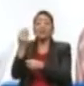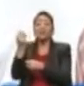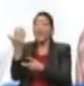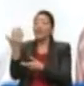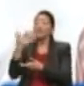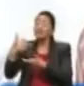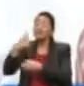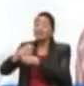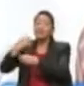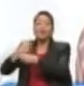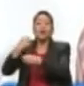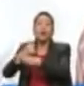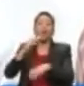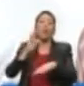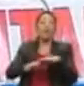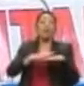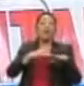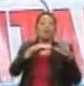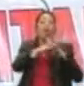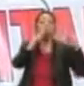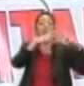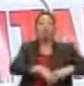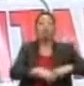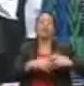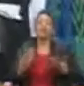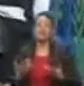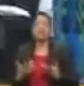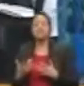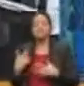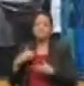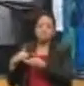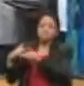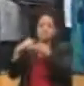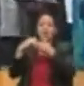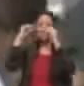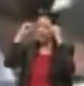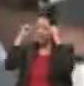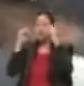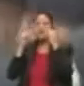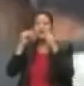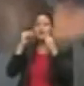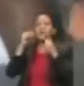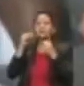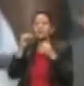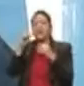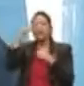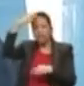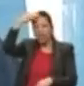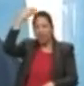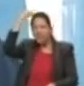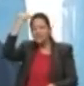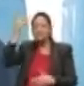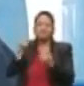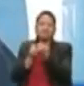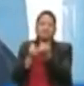fueron incautados a través del feriado bancario. Se solidarizaron con Jorge Glass y reiteraron su apoyo al binomio de Alianza País. Sepan que